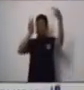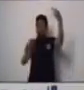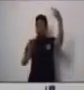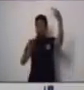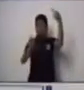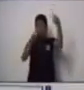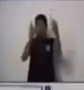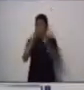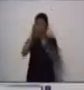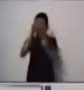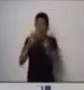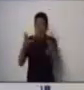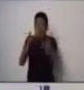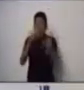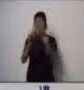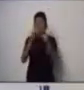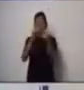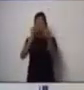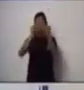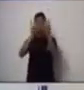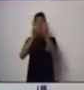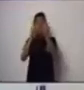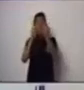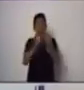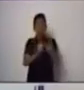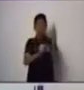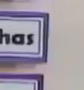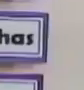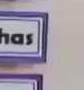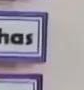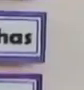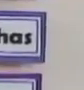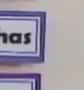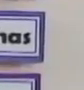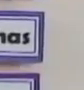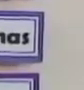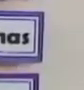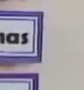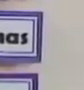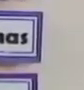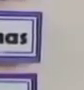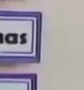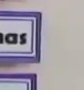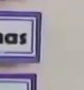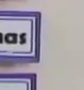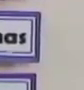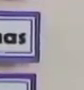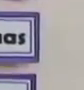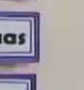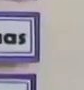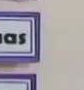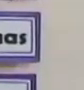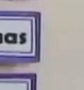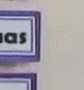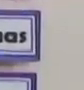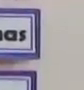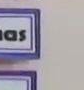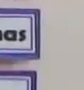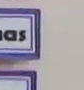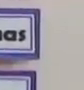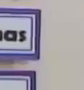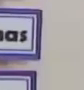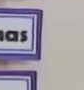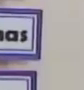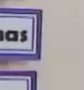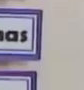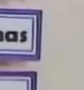Perfecto. La palabra que se une a corta es uñas. Muy bien. Unimos